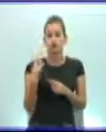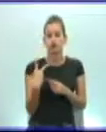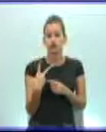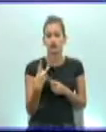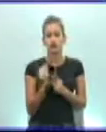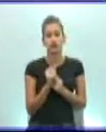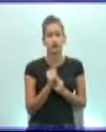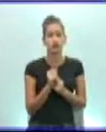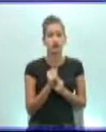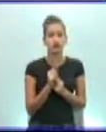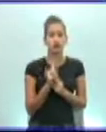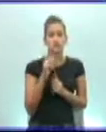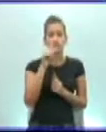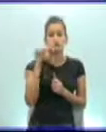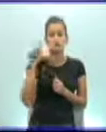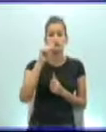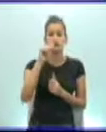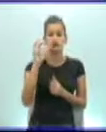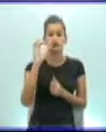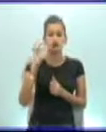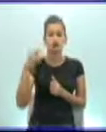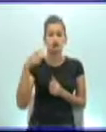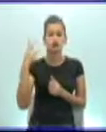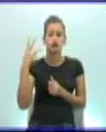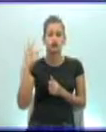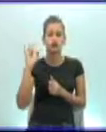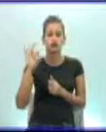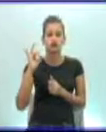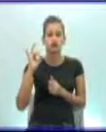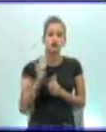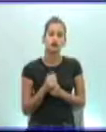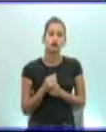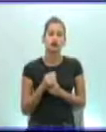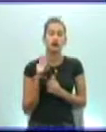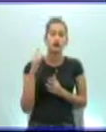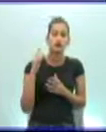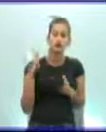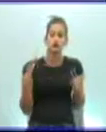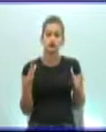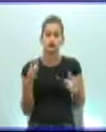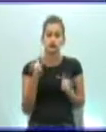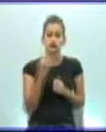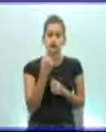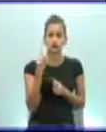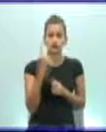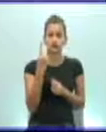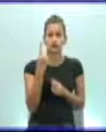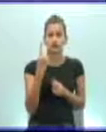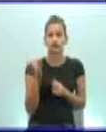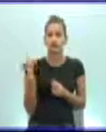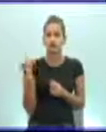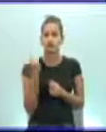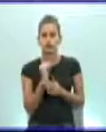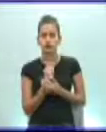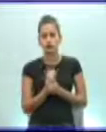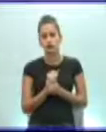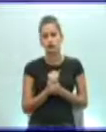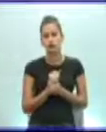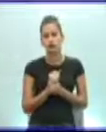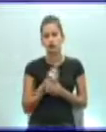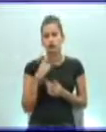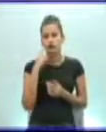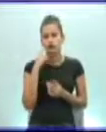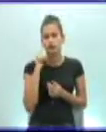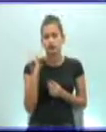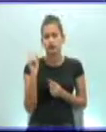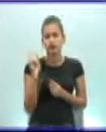ubiquen. 0,7 está entre menos 1 y 1. En ese intervalo de números reales, porque si no nos especifican el dominio, cuando nos dan la notación de intervalo, están